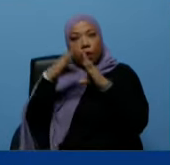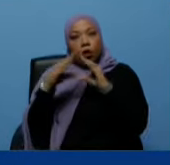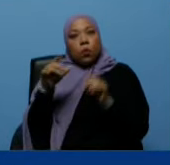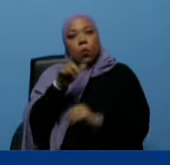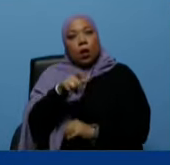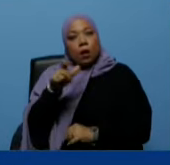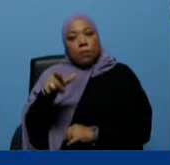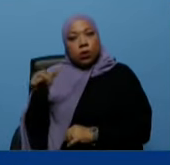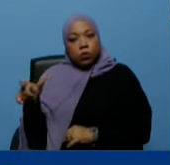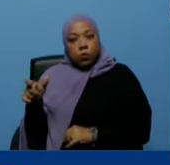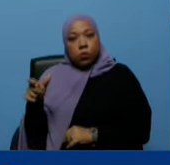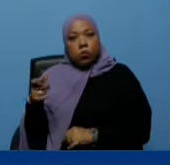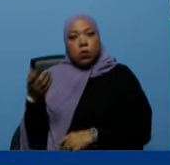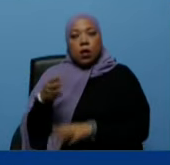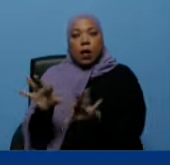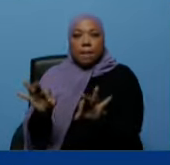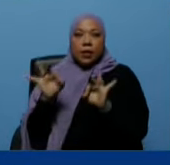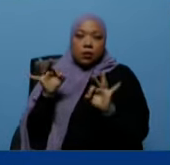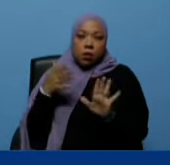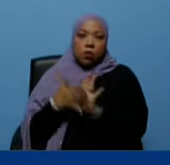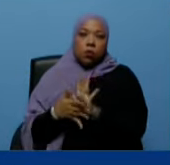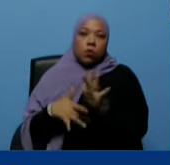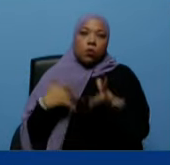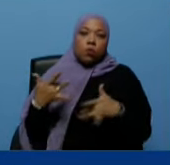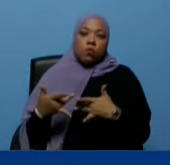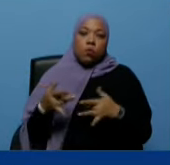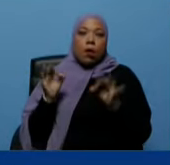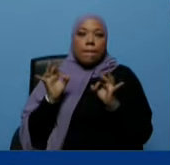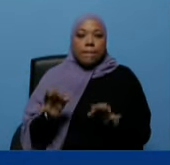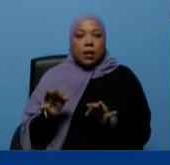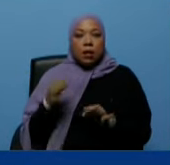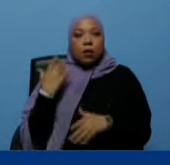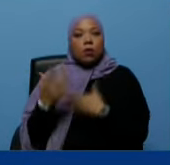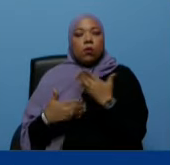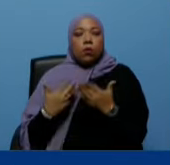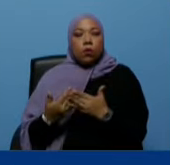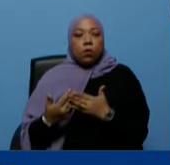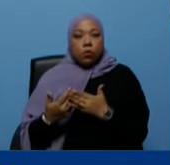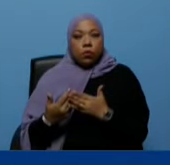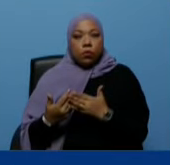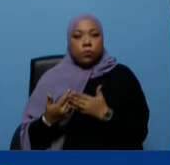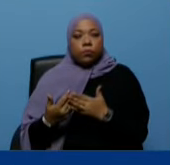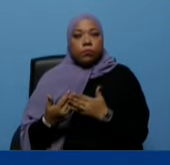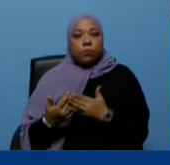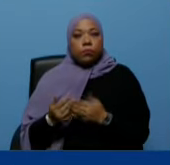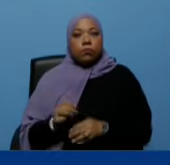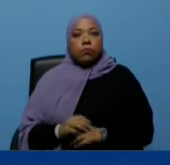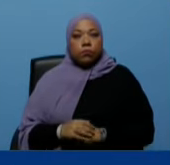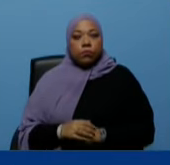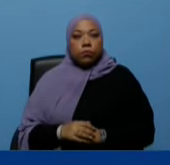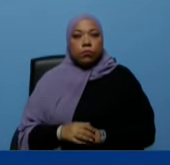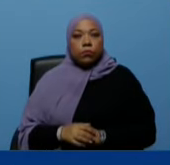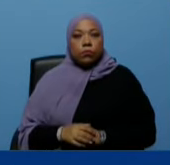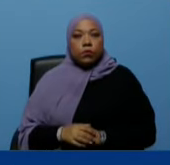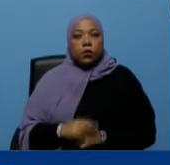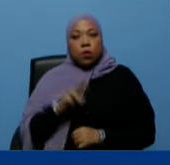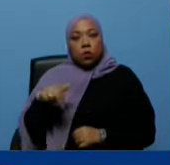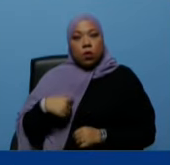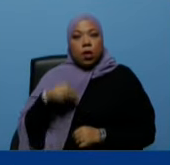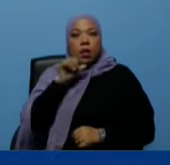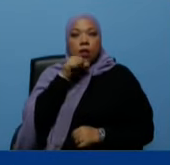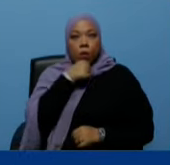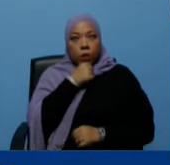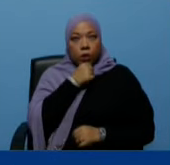pacientes, pero en especial, muy, pero muy en especial, a nuestros abuelos y